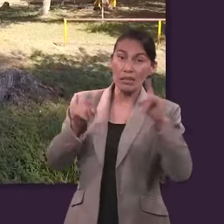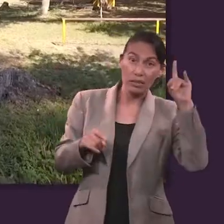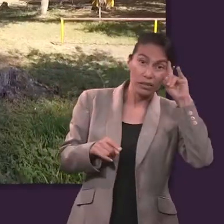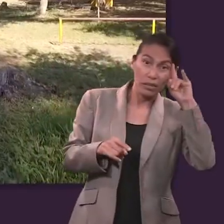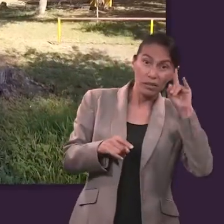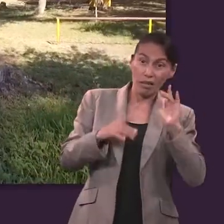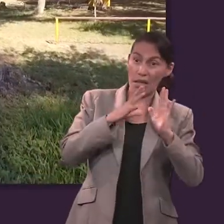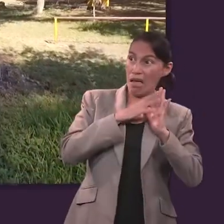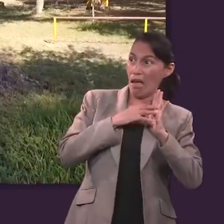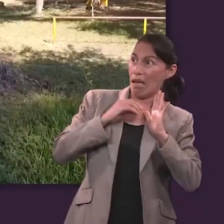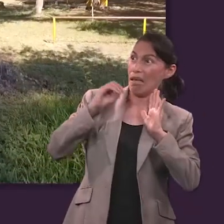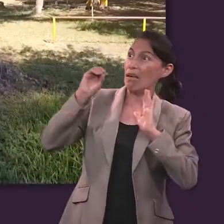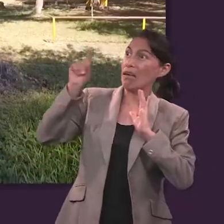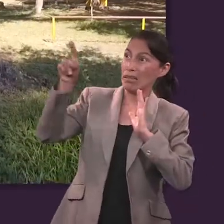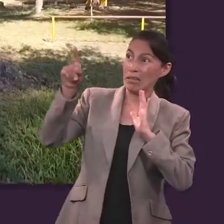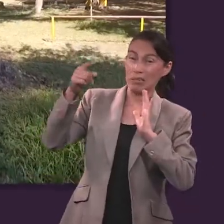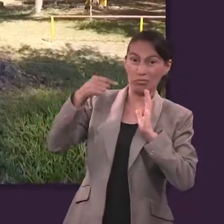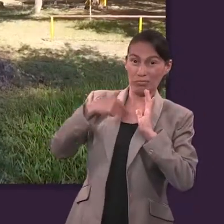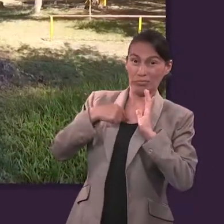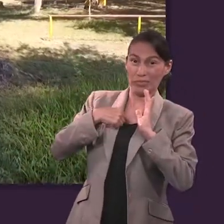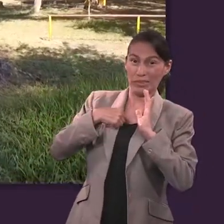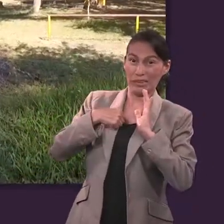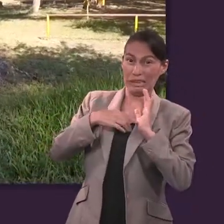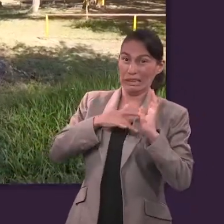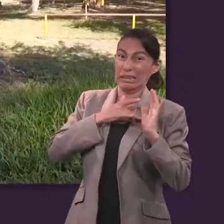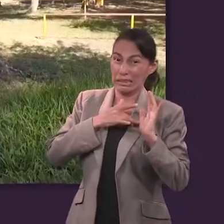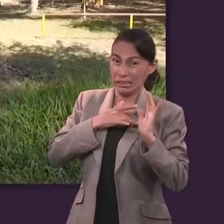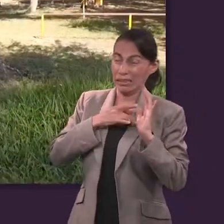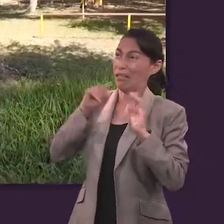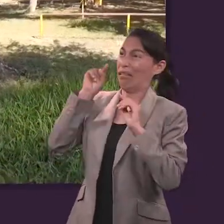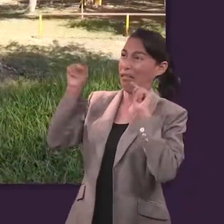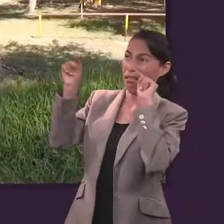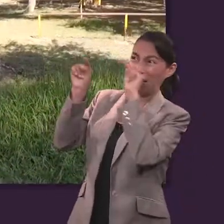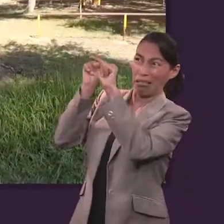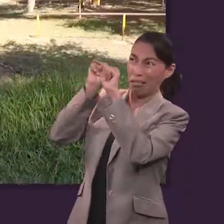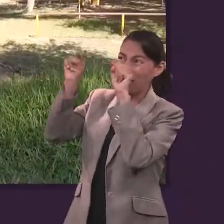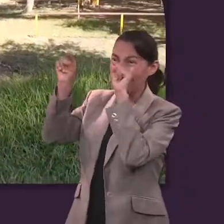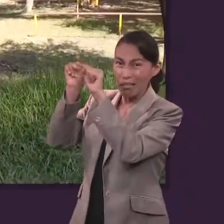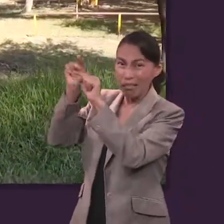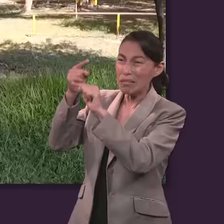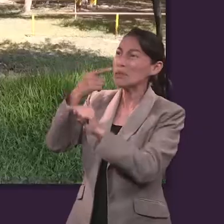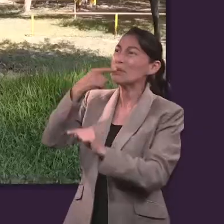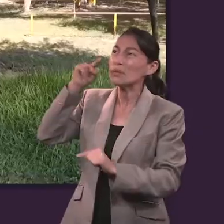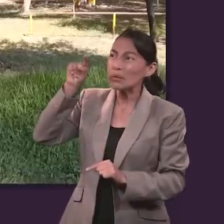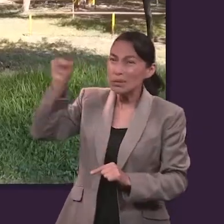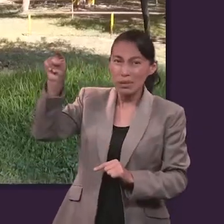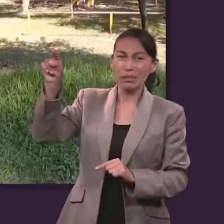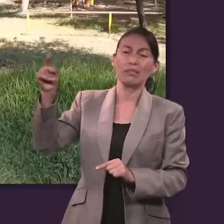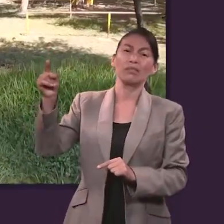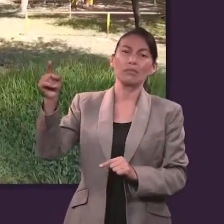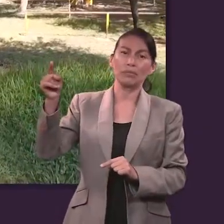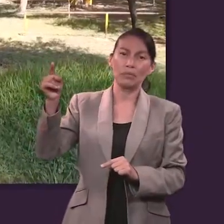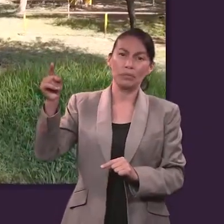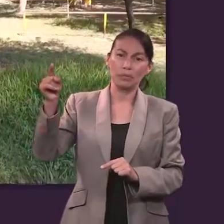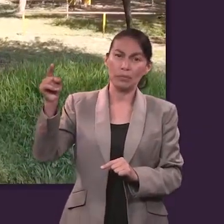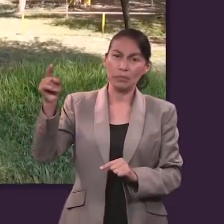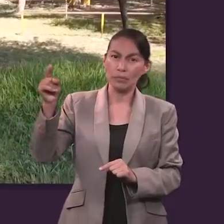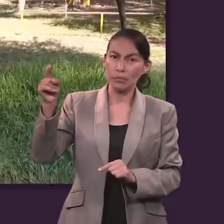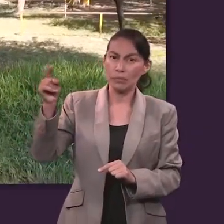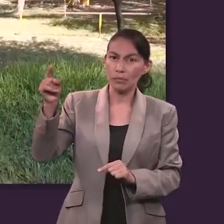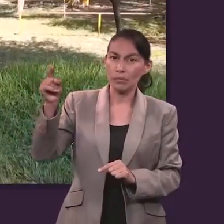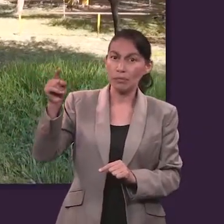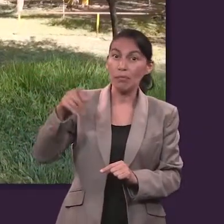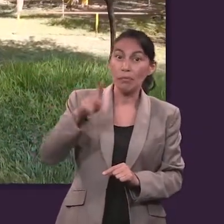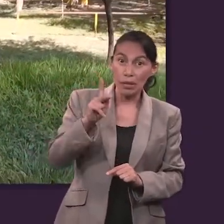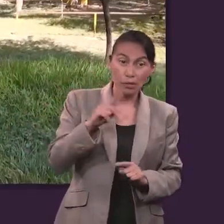Todo el tiempo de esta gran controversia, Satanás ha estado intentando arrojar sus